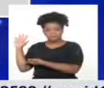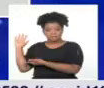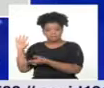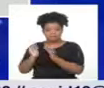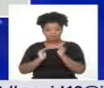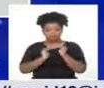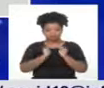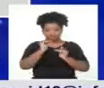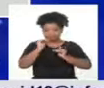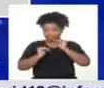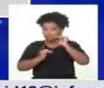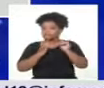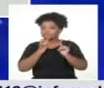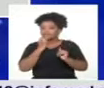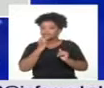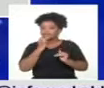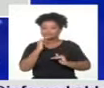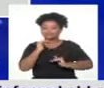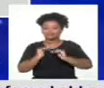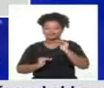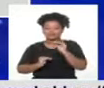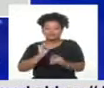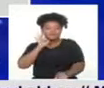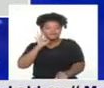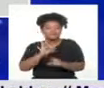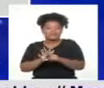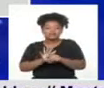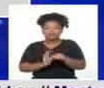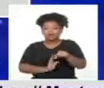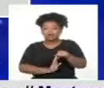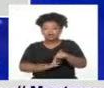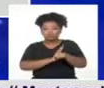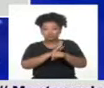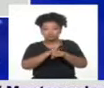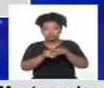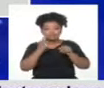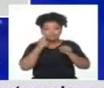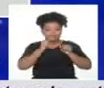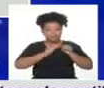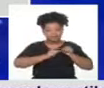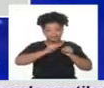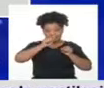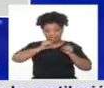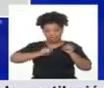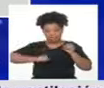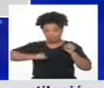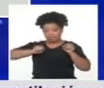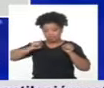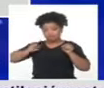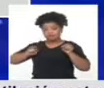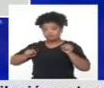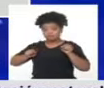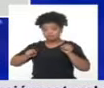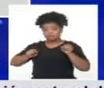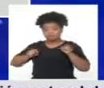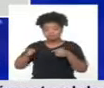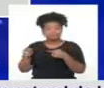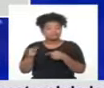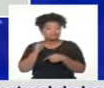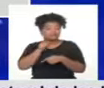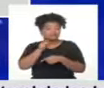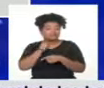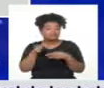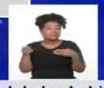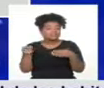de la enfermedad desde el inicio de la pandemia, ahí está claro, ahí vemos lo que ha representado